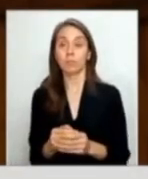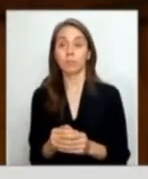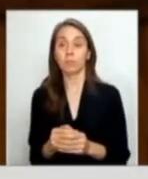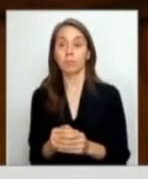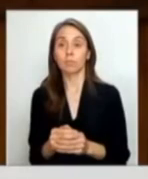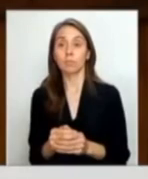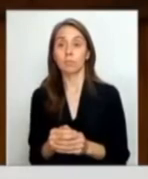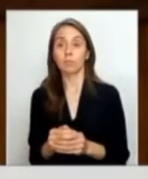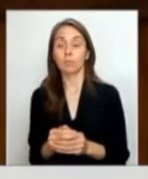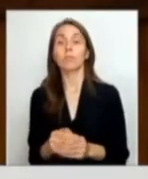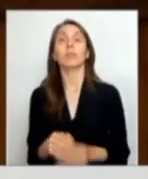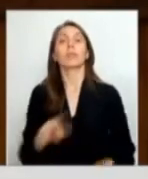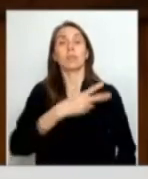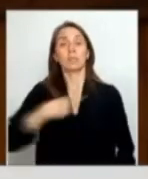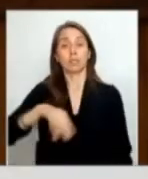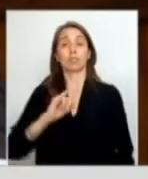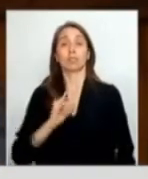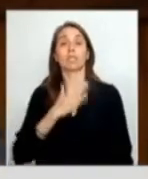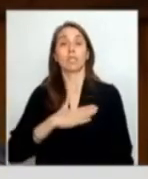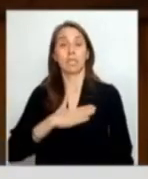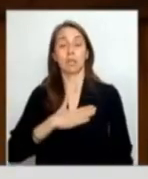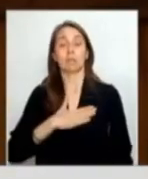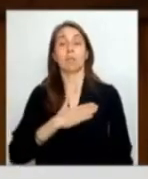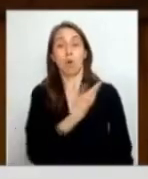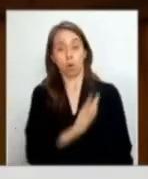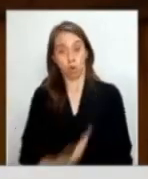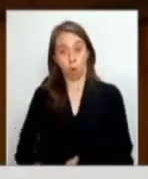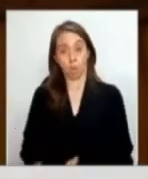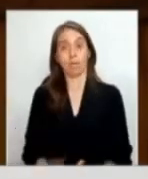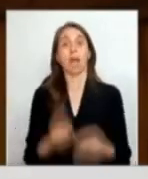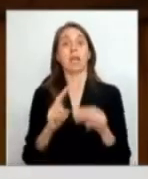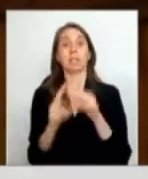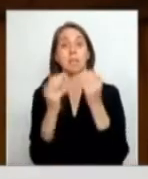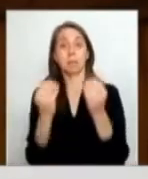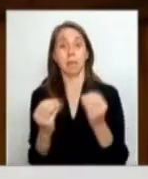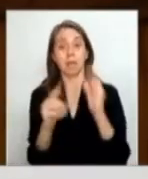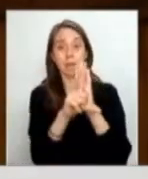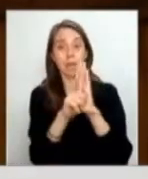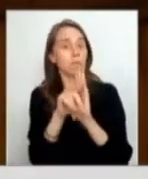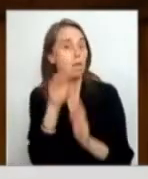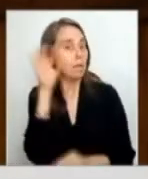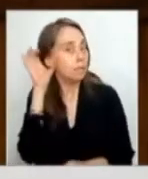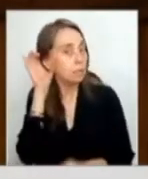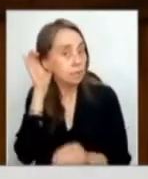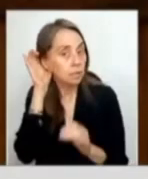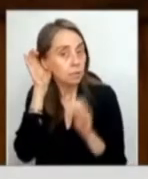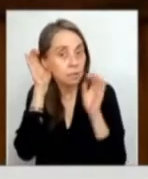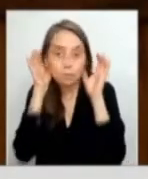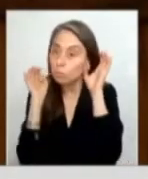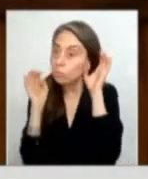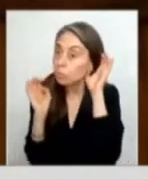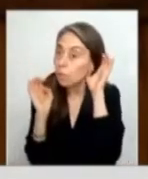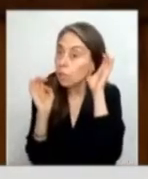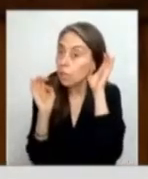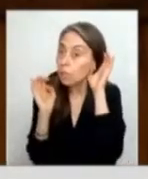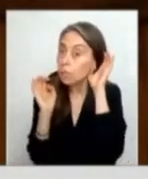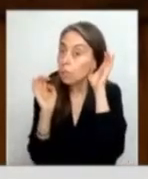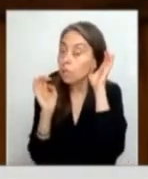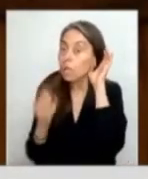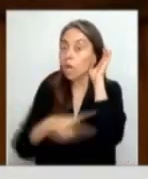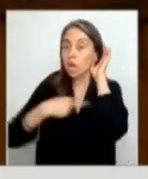si queremos gobernar y legislar bien, hay que poner oreja. No escucharnos a nosotros